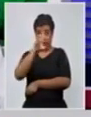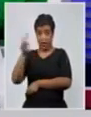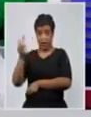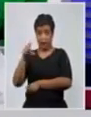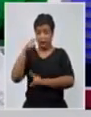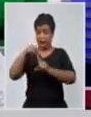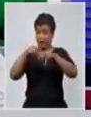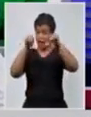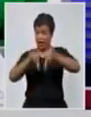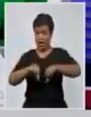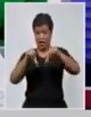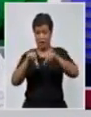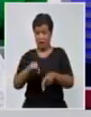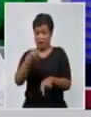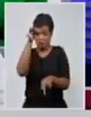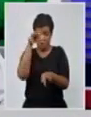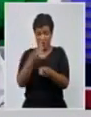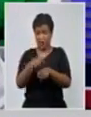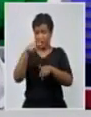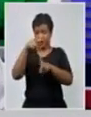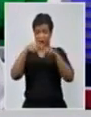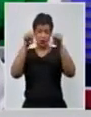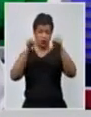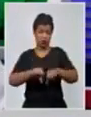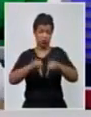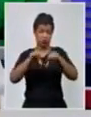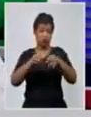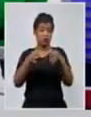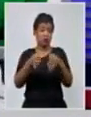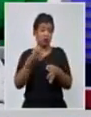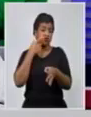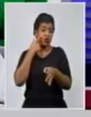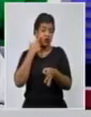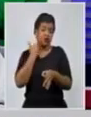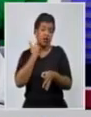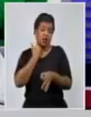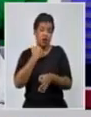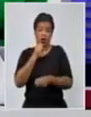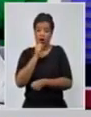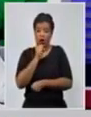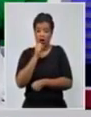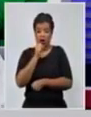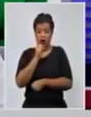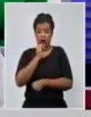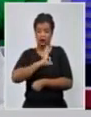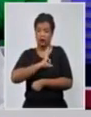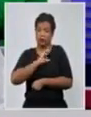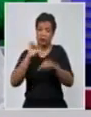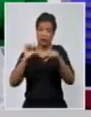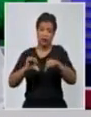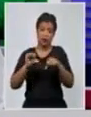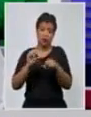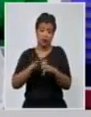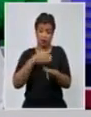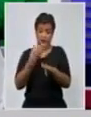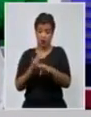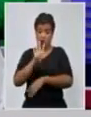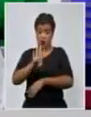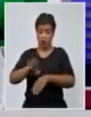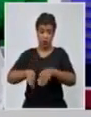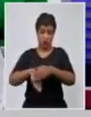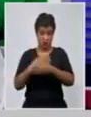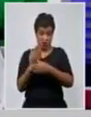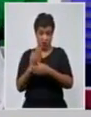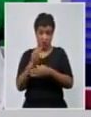en terapia intensiva desde el principio por las manifestaciones que tenía, y después de 4 días